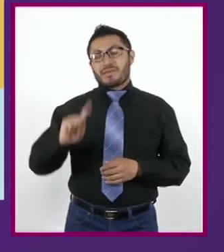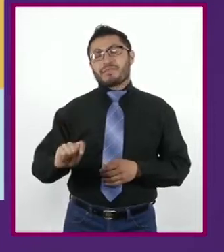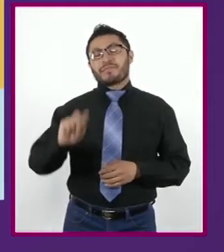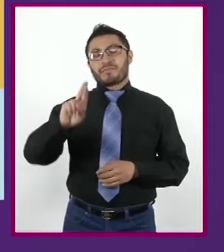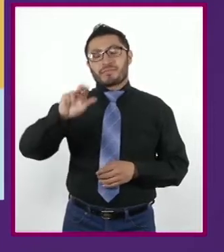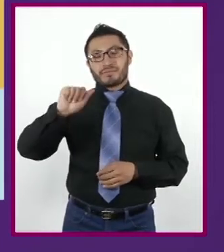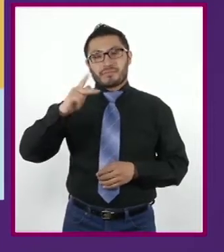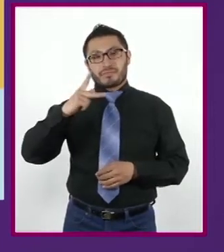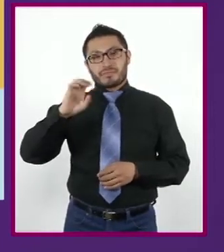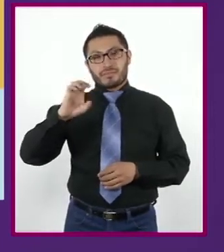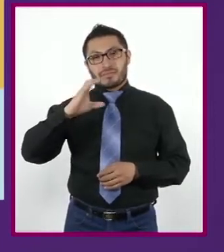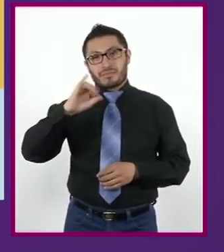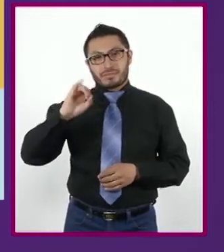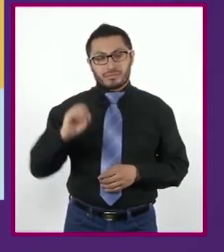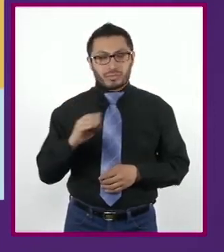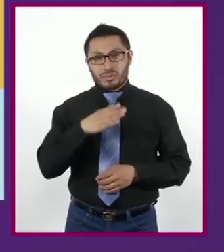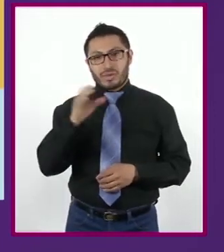isósceles.